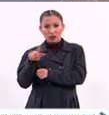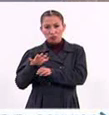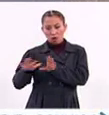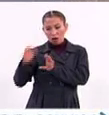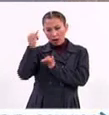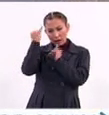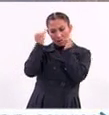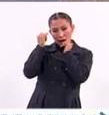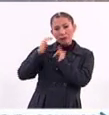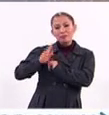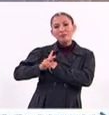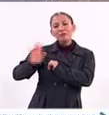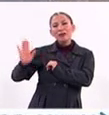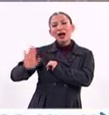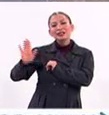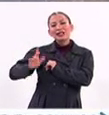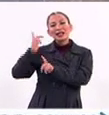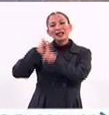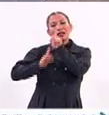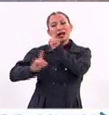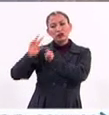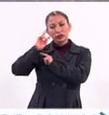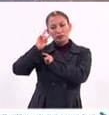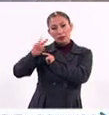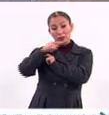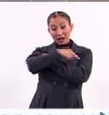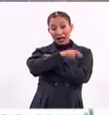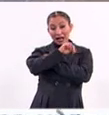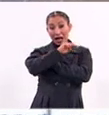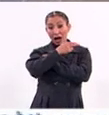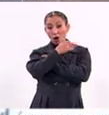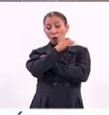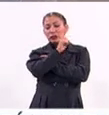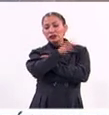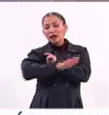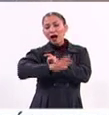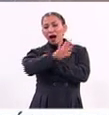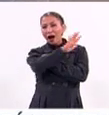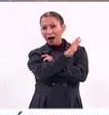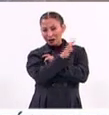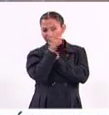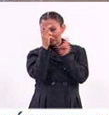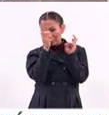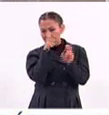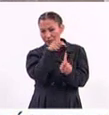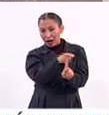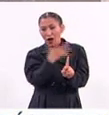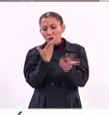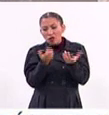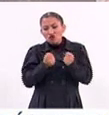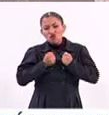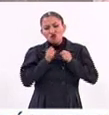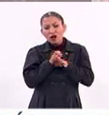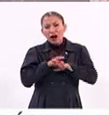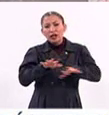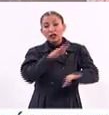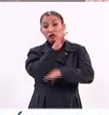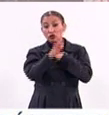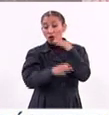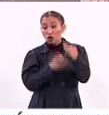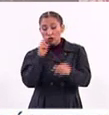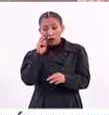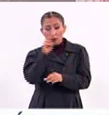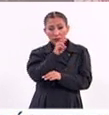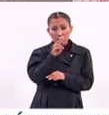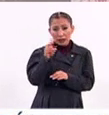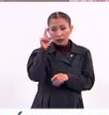marco conceptual que concibieron los griegos, veremos que para los nahuas este aspecto tuvo la fuerza de un torrente que todo lo penetra